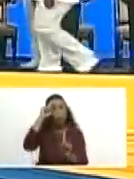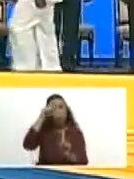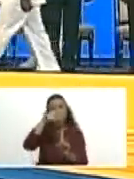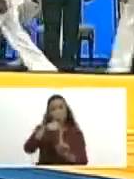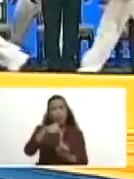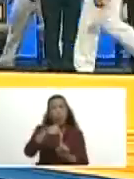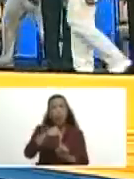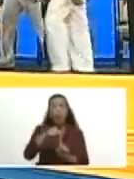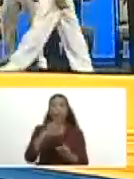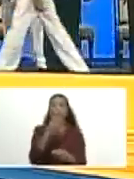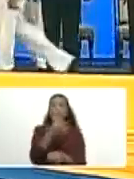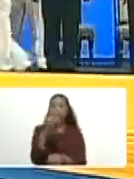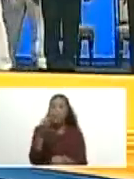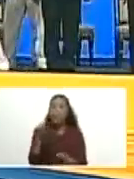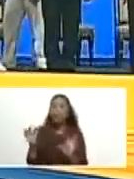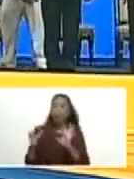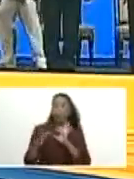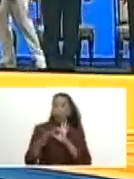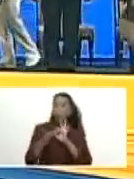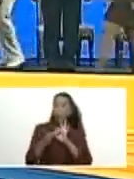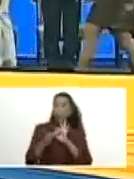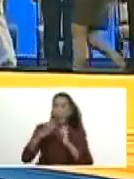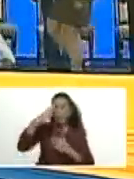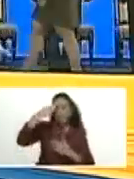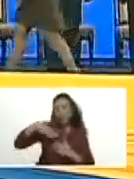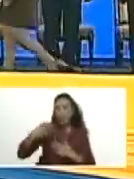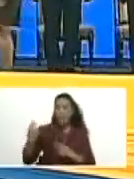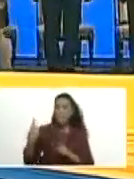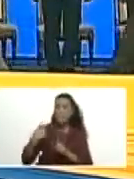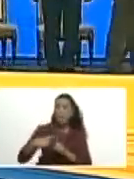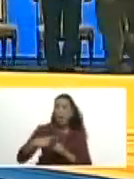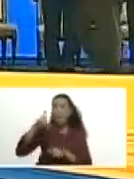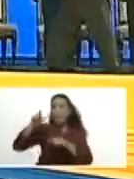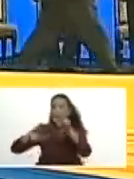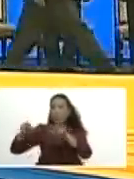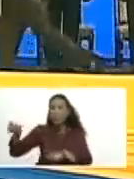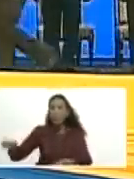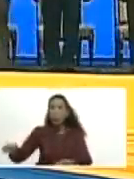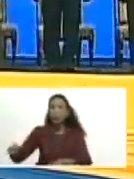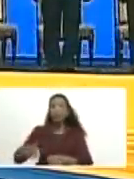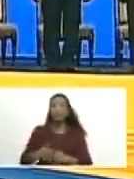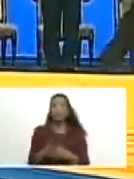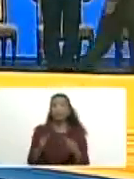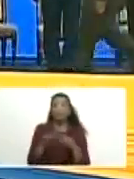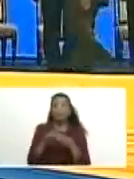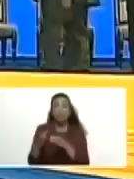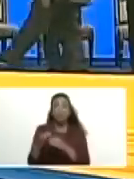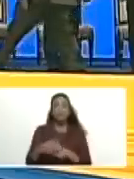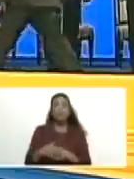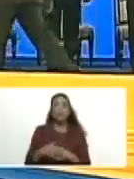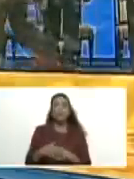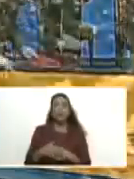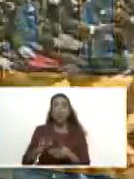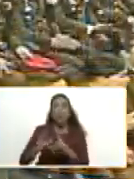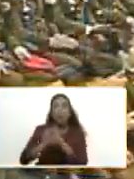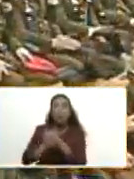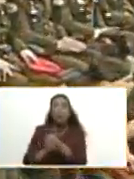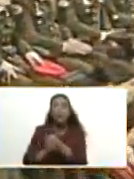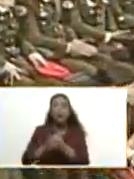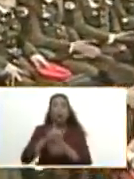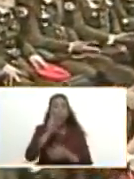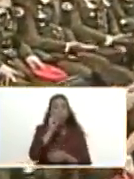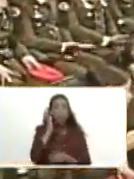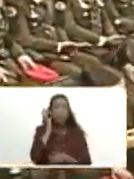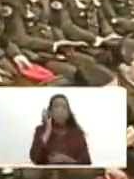la unión perfecta con el pueblo y la unión cívico-militar, precisamente con el cuerpo castrense, de la mano con los hombres